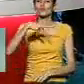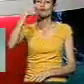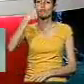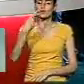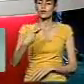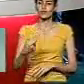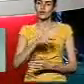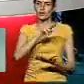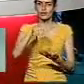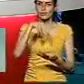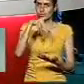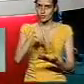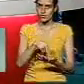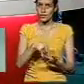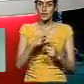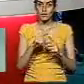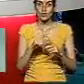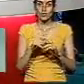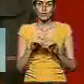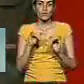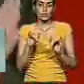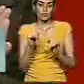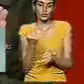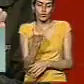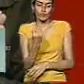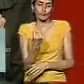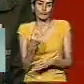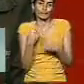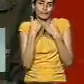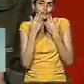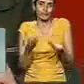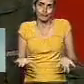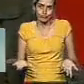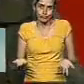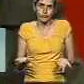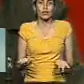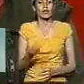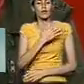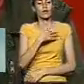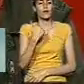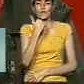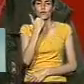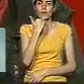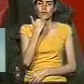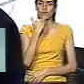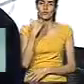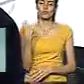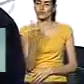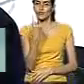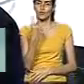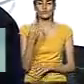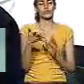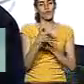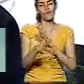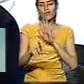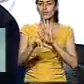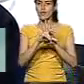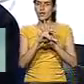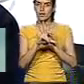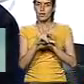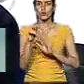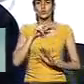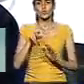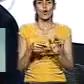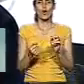del gobierno nacional. Pero ya por sí solo no basta. O sea, si creemos que solo con una ley